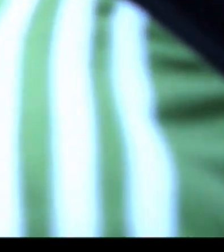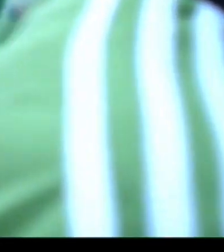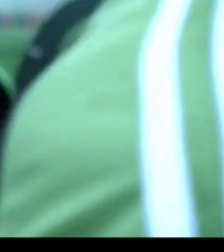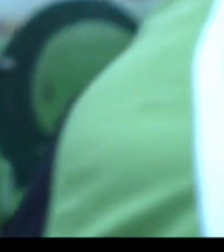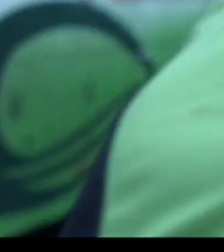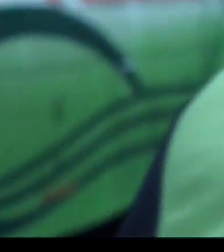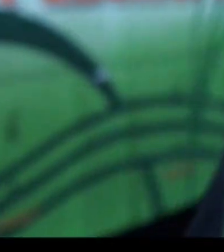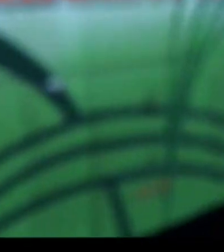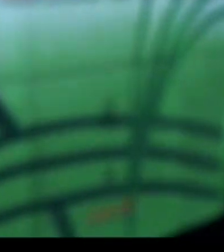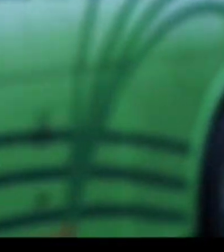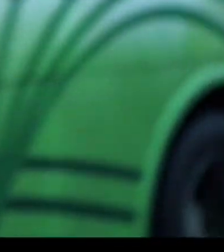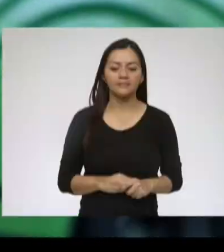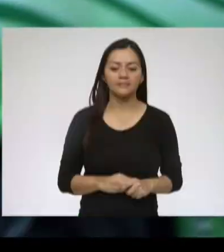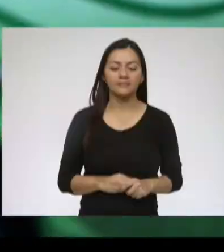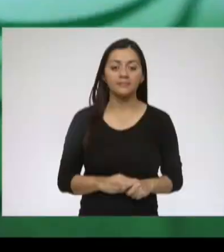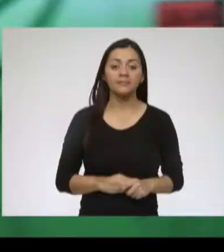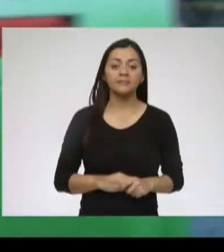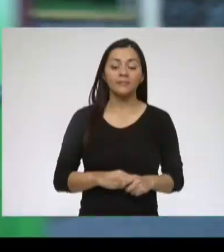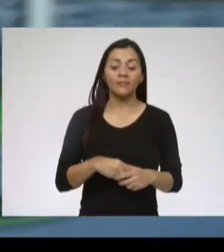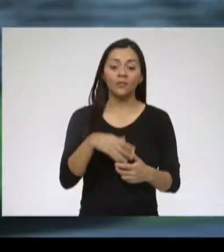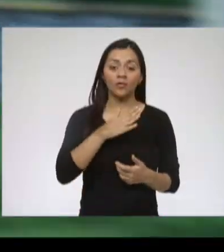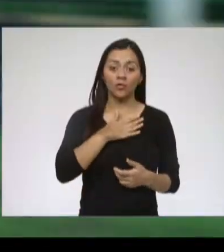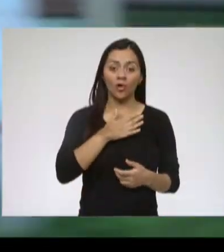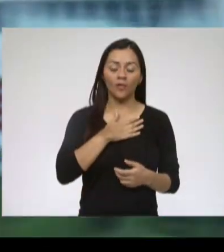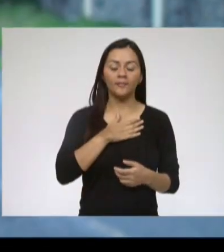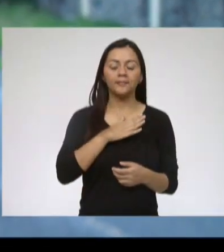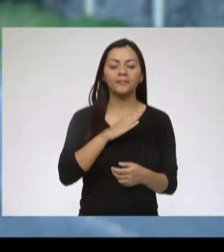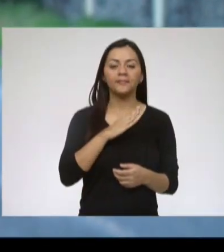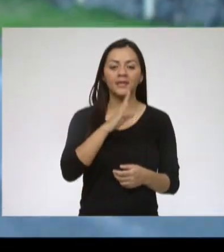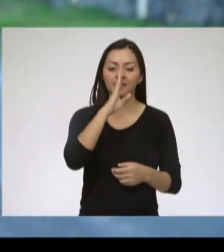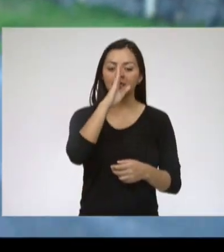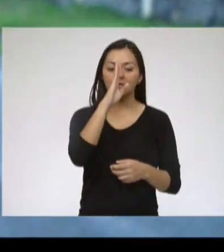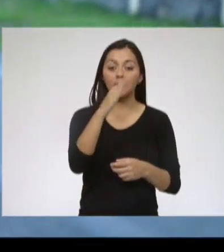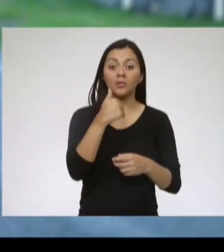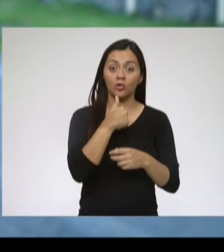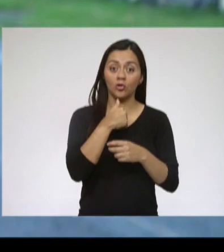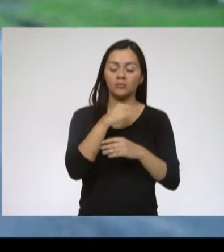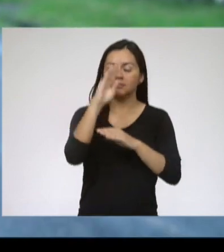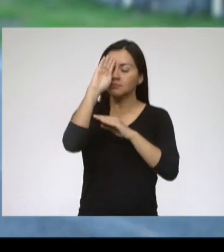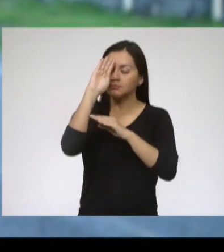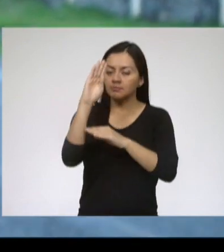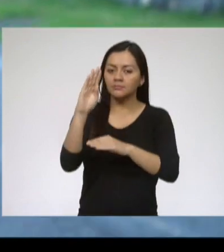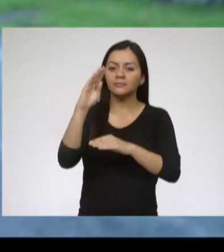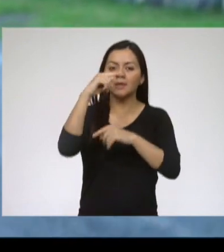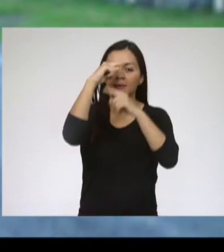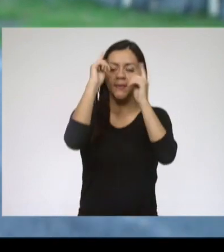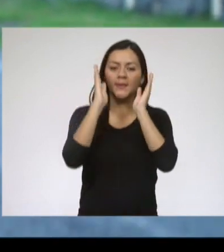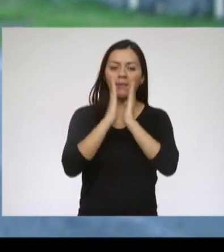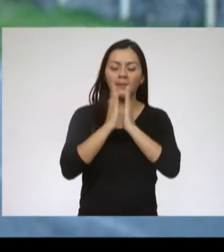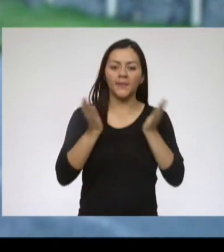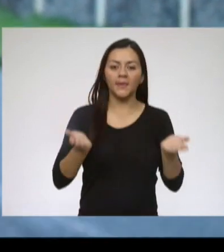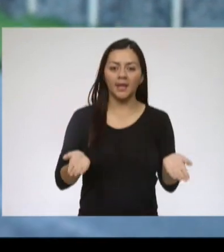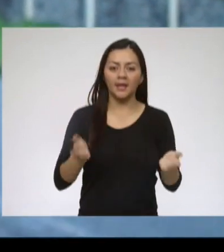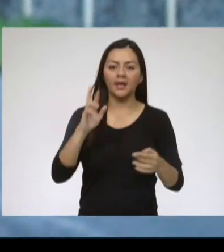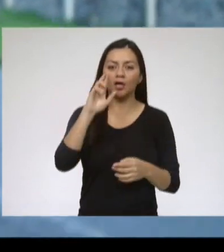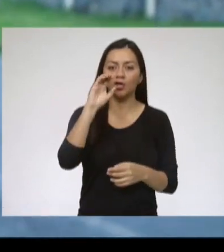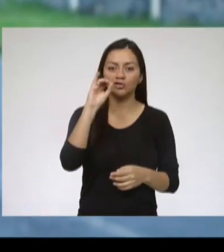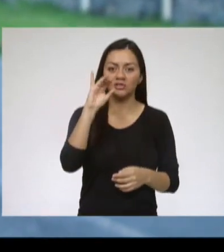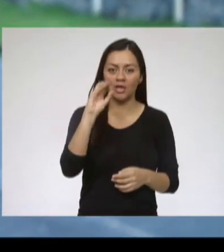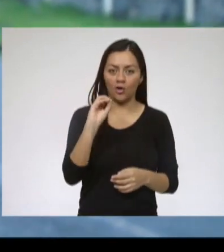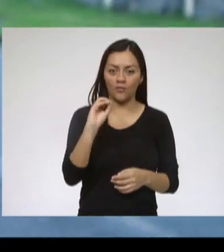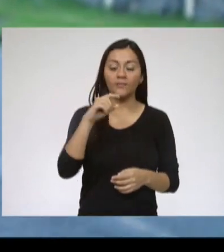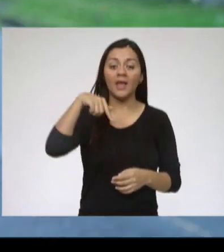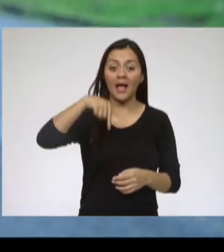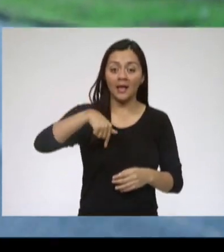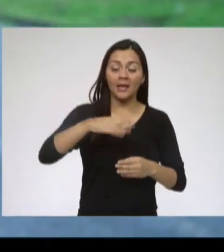Todo se llama Barrio del Rocío, que es honor a la Virgen, la Virgen es del Rocío. Entonces, de ahí nace el nombre de Barrio Rocío. Y